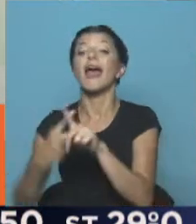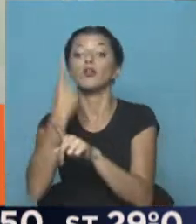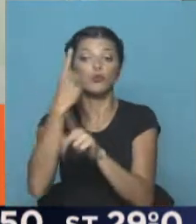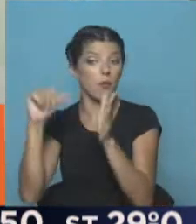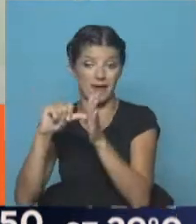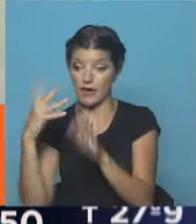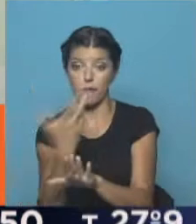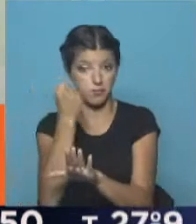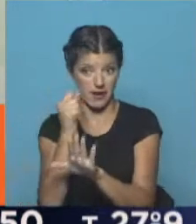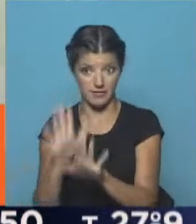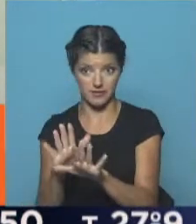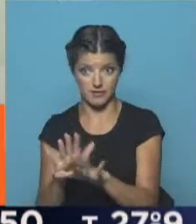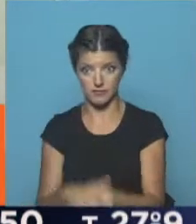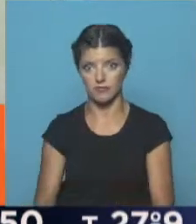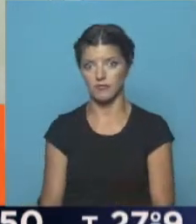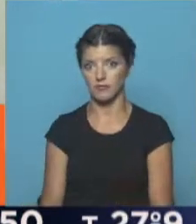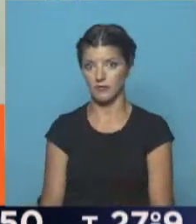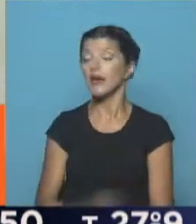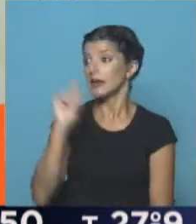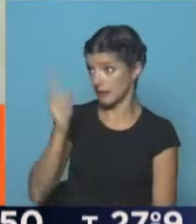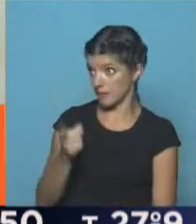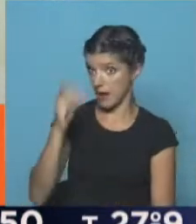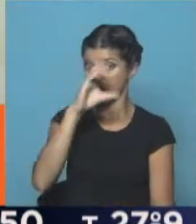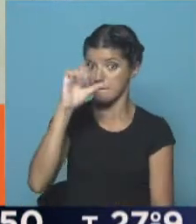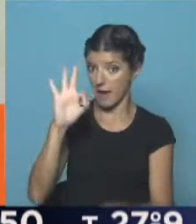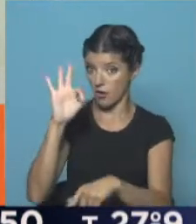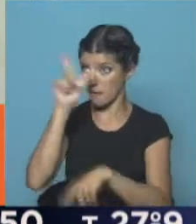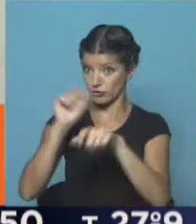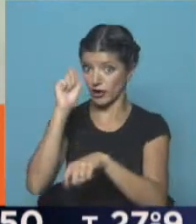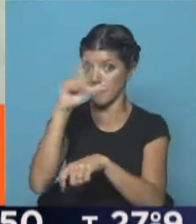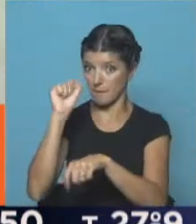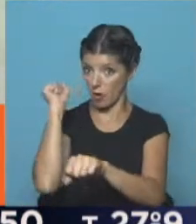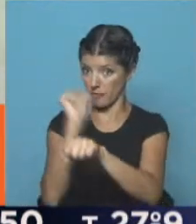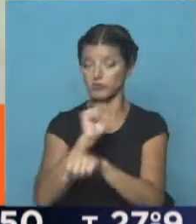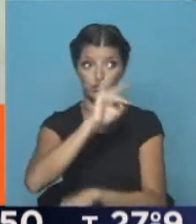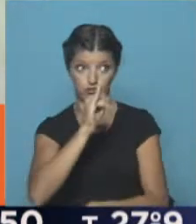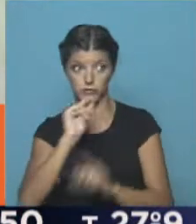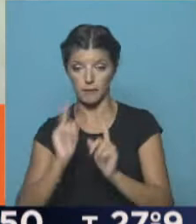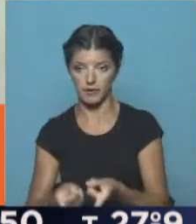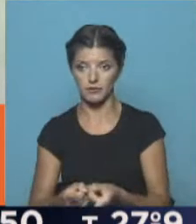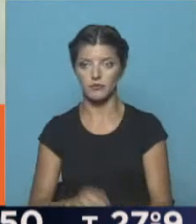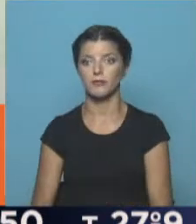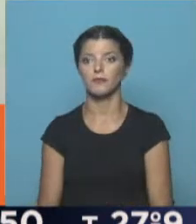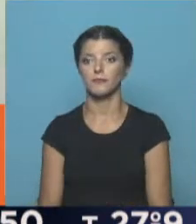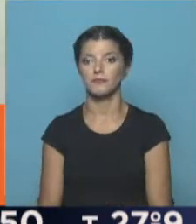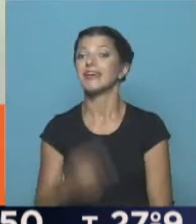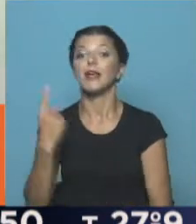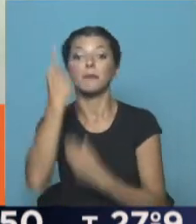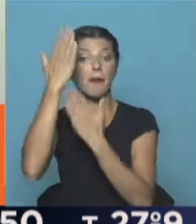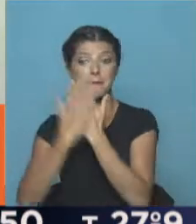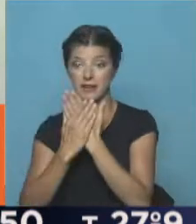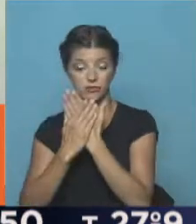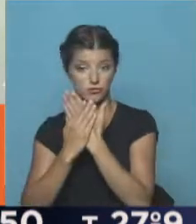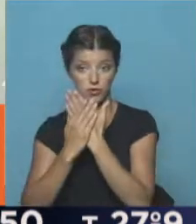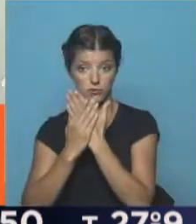pero más se tumbaron aunque los presos se activaron a una autoridad de un primer ministro a